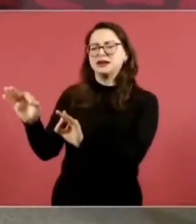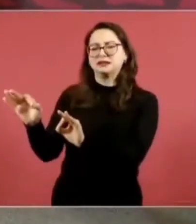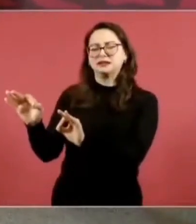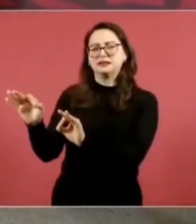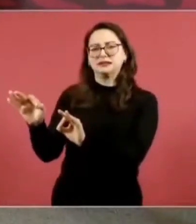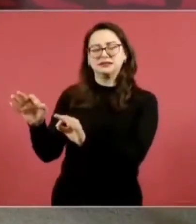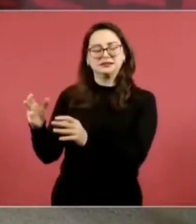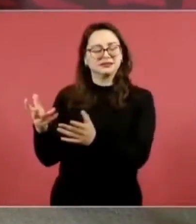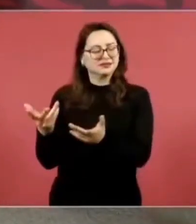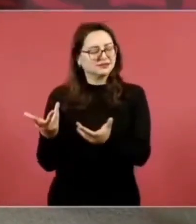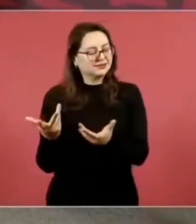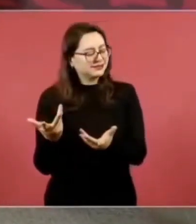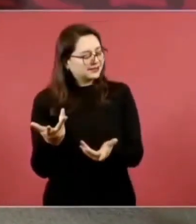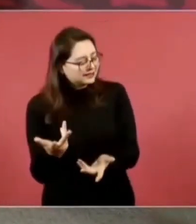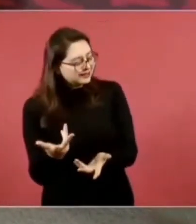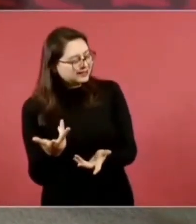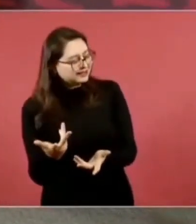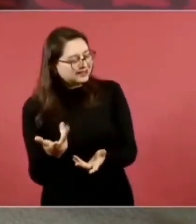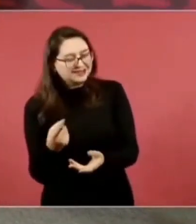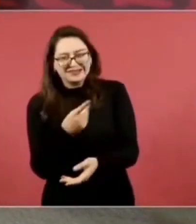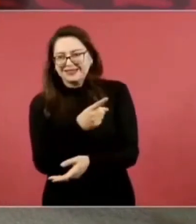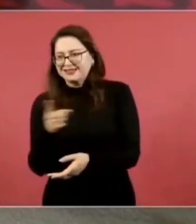Que dejan en libertad